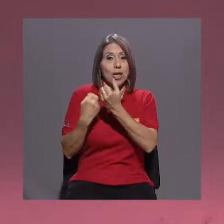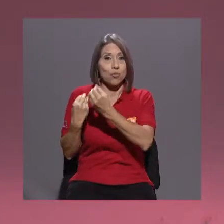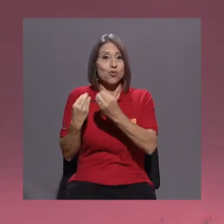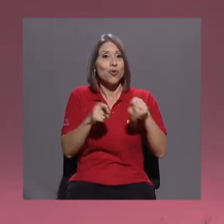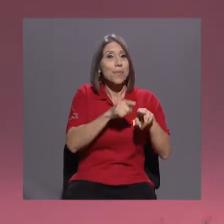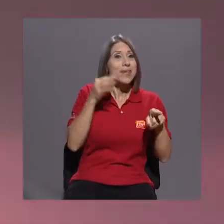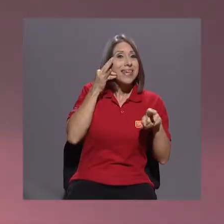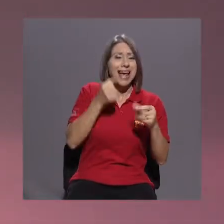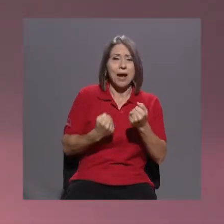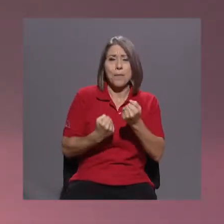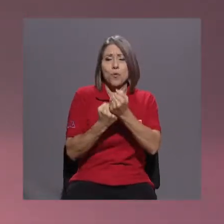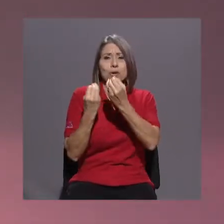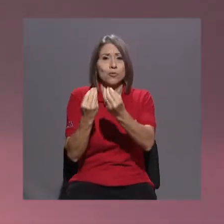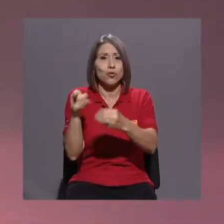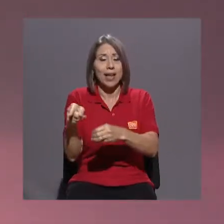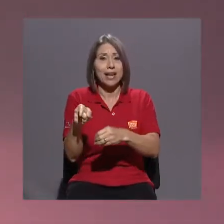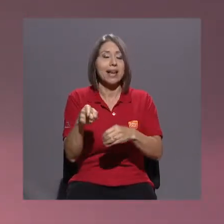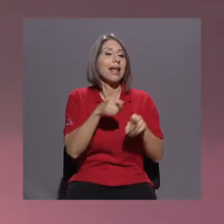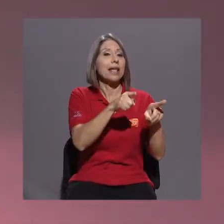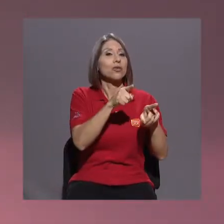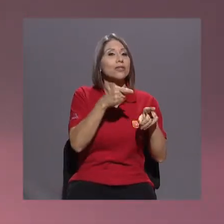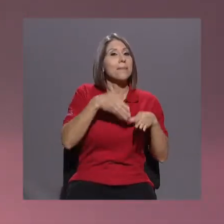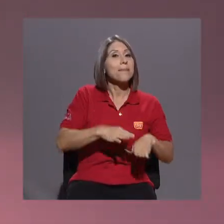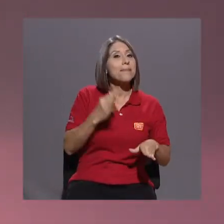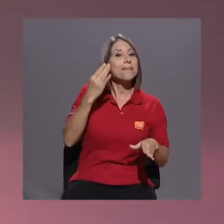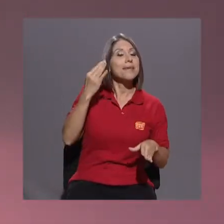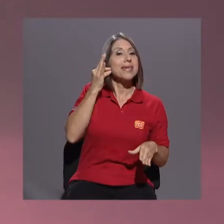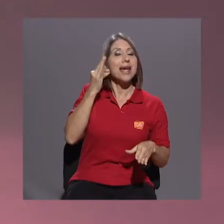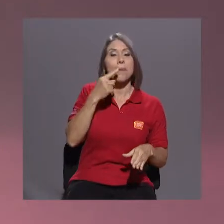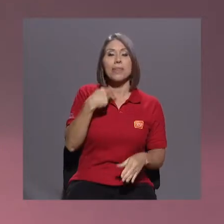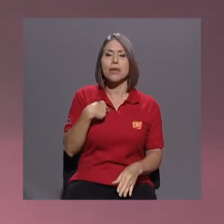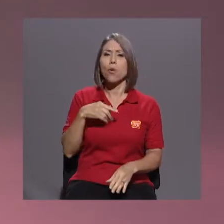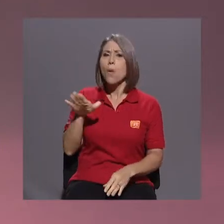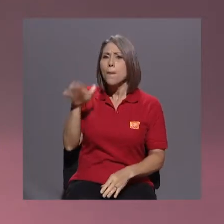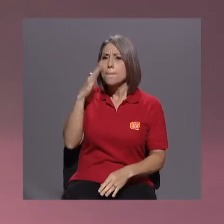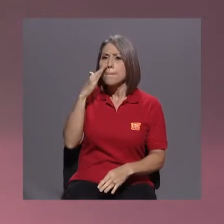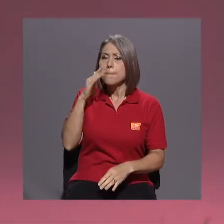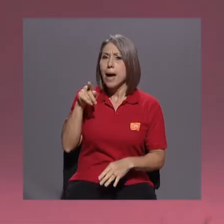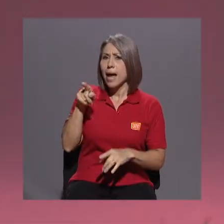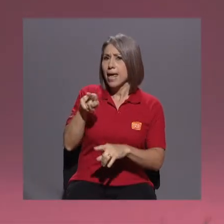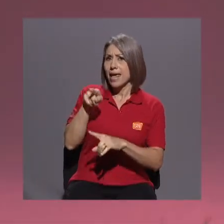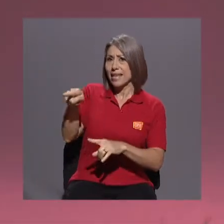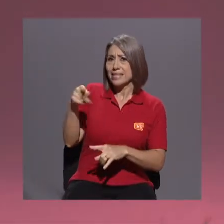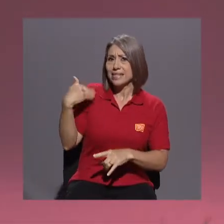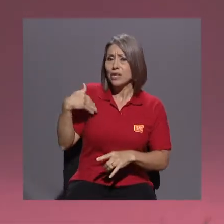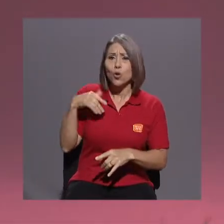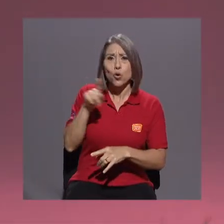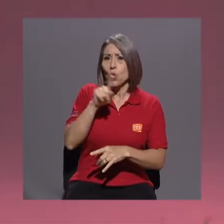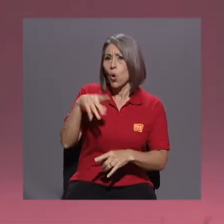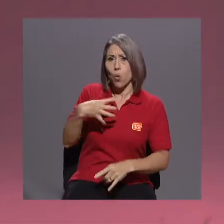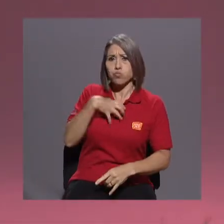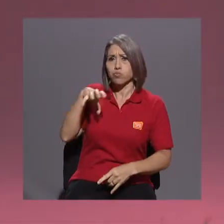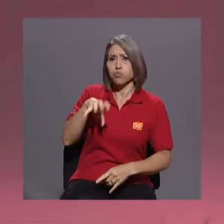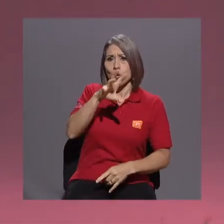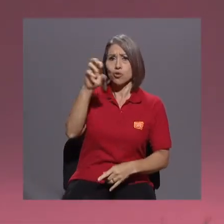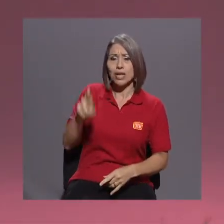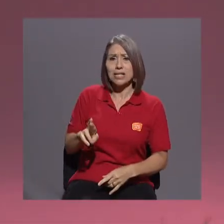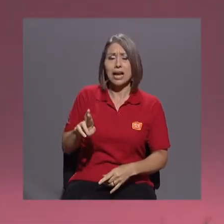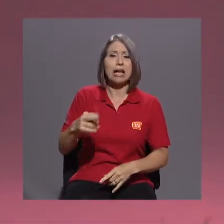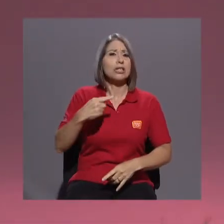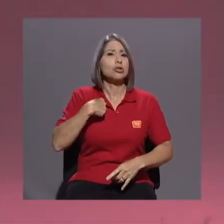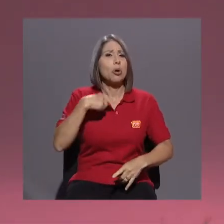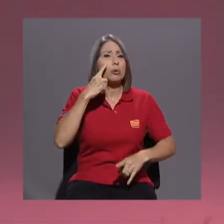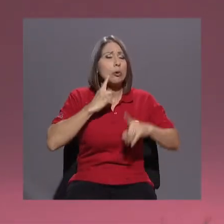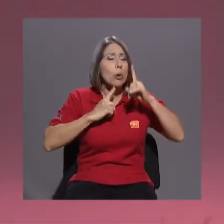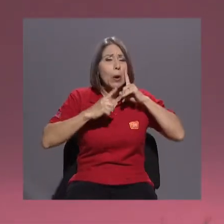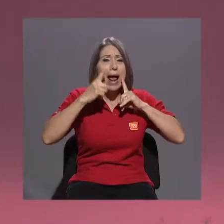Entonces Me dice mi hija Má Pero Ese señor no es de Costa Rica Entonces yo más lloraba Porque decía Yo no